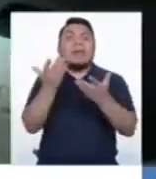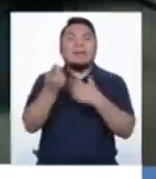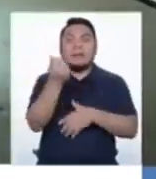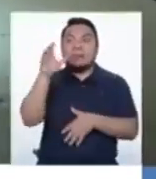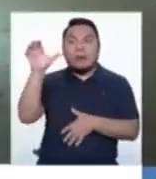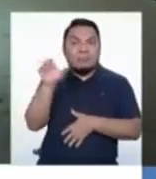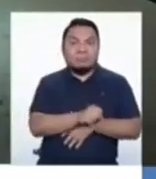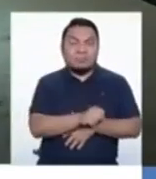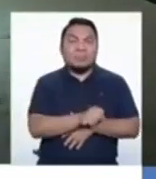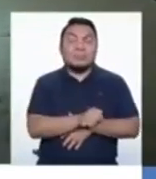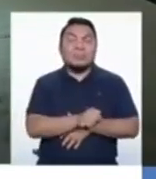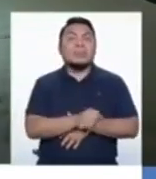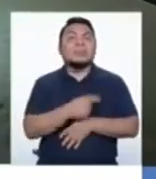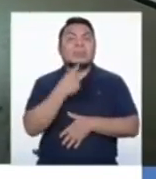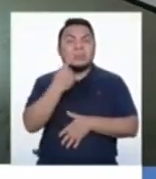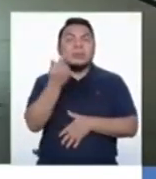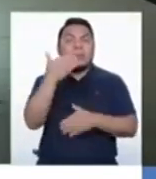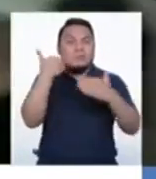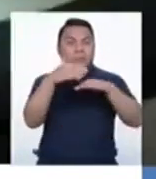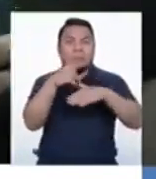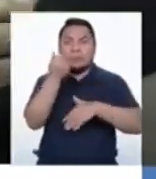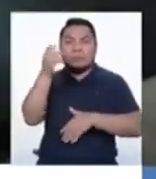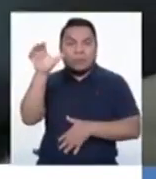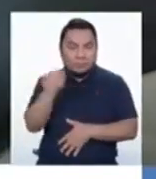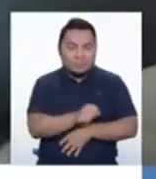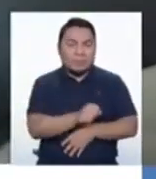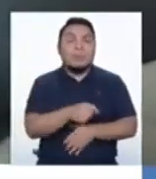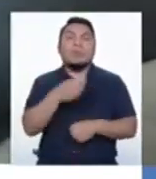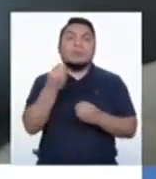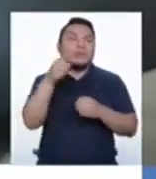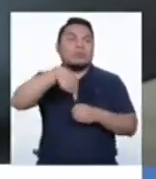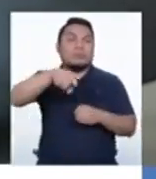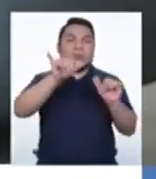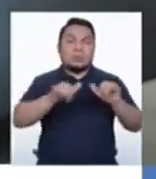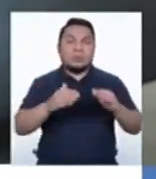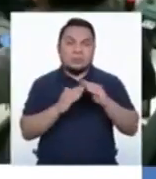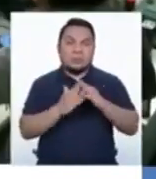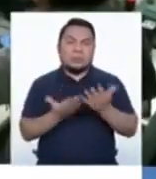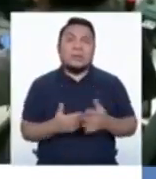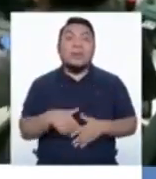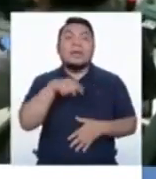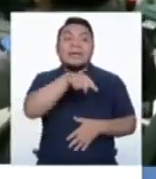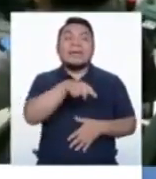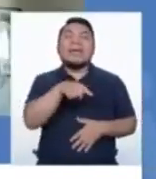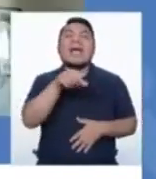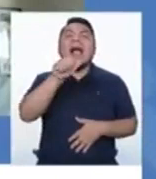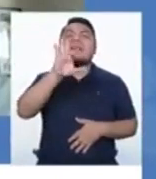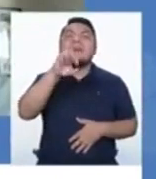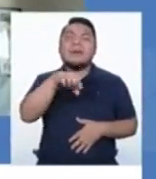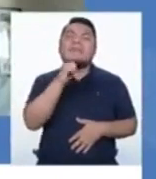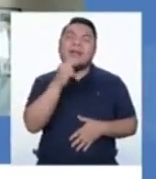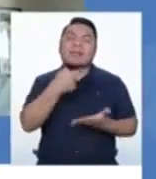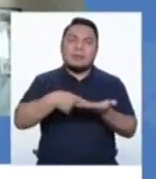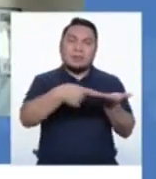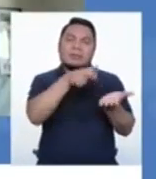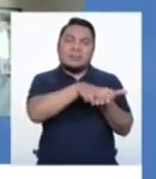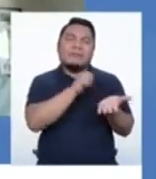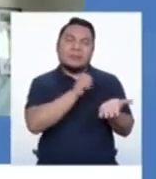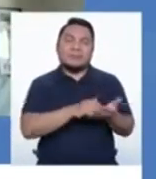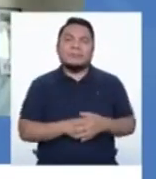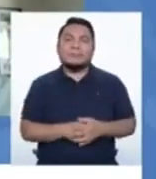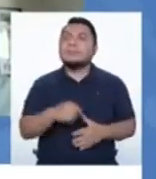mes que dure esta paralización. Y, bueno, el tema de la AFP sigue vigente también, ¿no? Doctor Ábalos, ¿y la ley